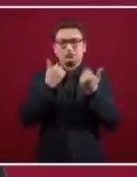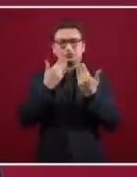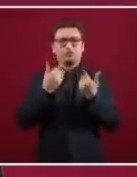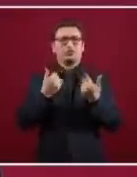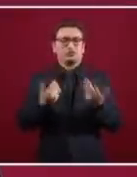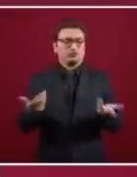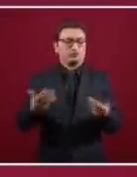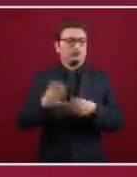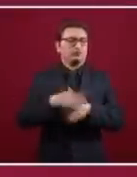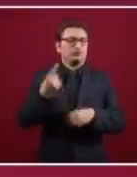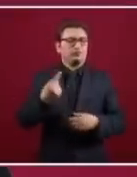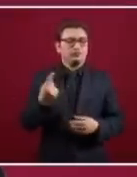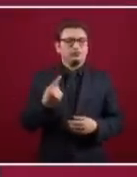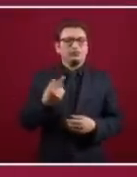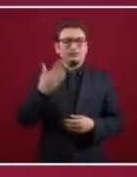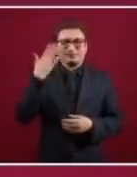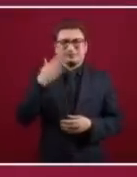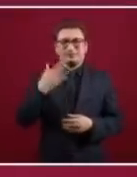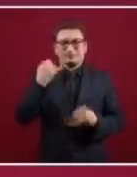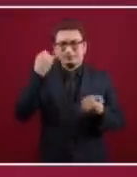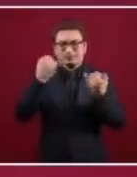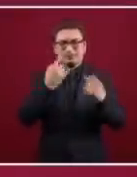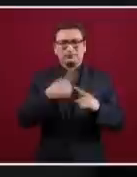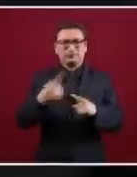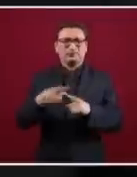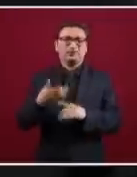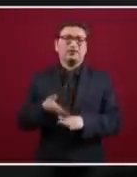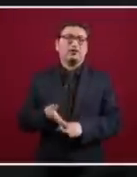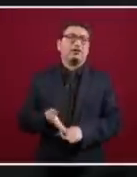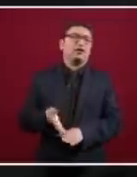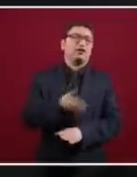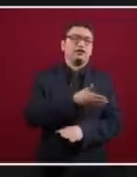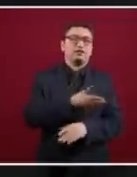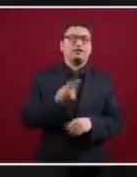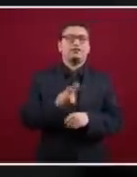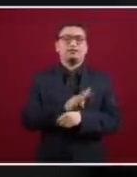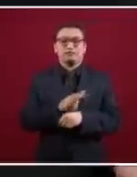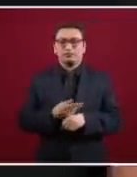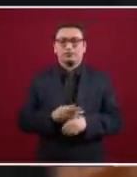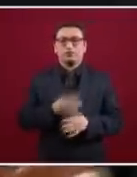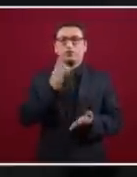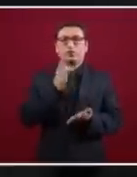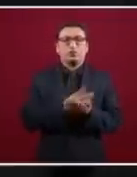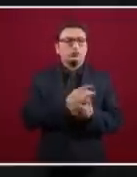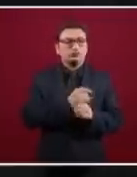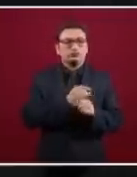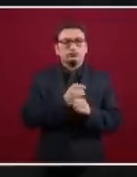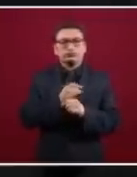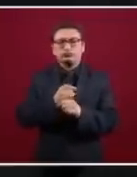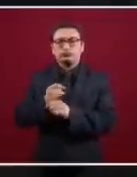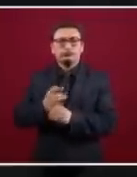porque toda la estrategia anterior eran los operativos